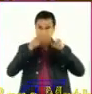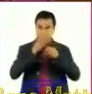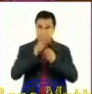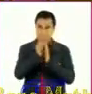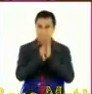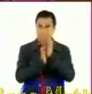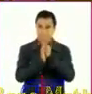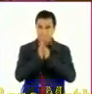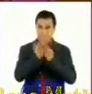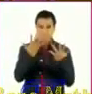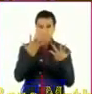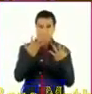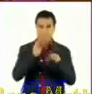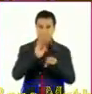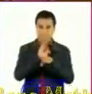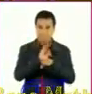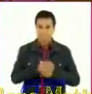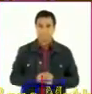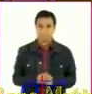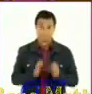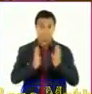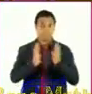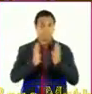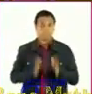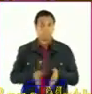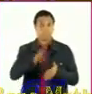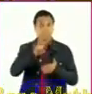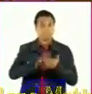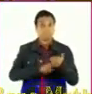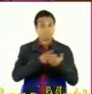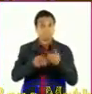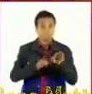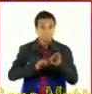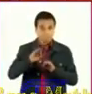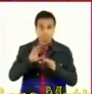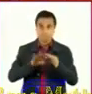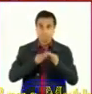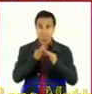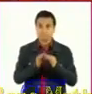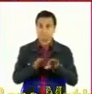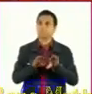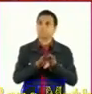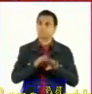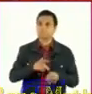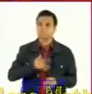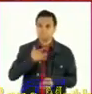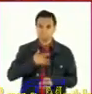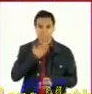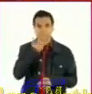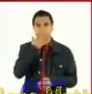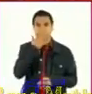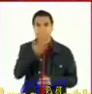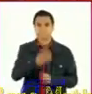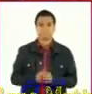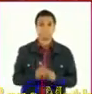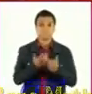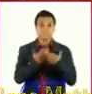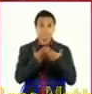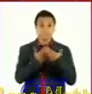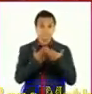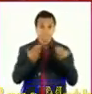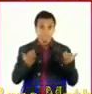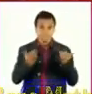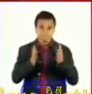bien, ya tenemos listo nuestro plan de trabajo. ¿Cómo te sientes? Excelente. Ahora ya puedo saber con